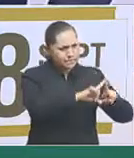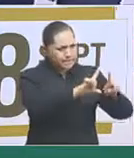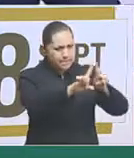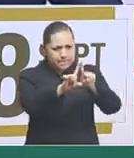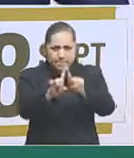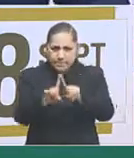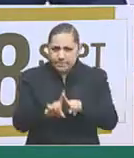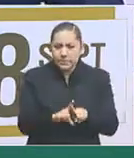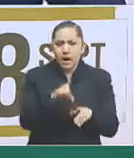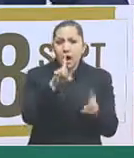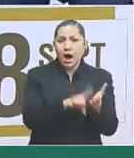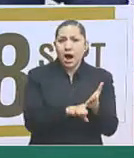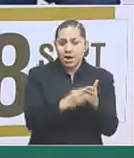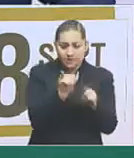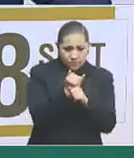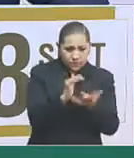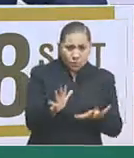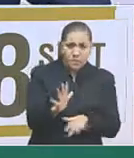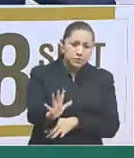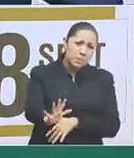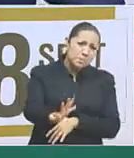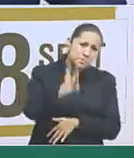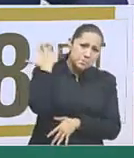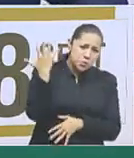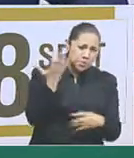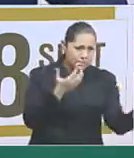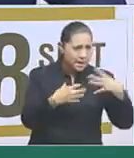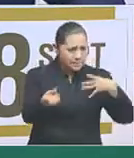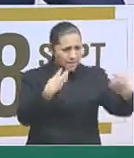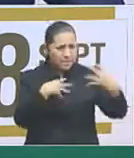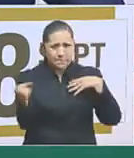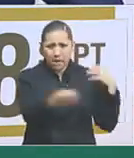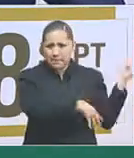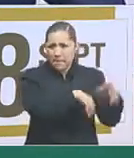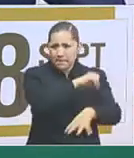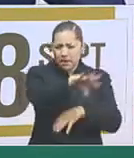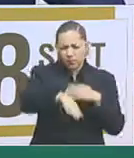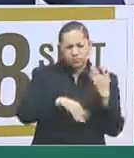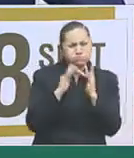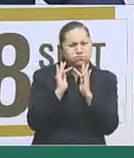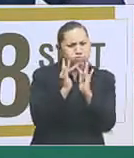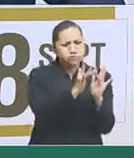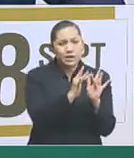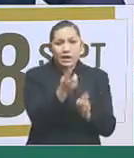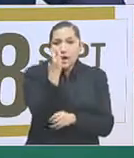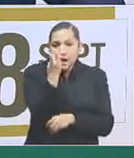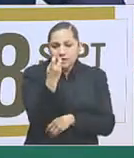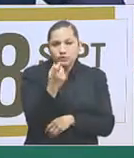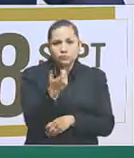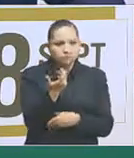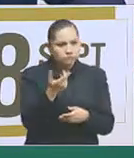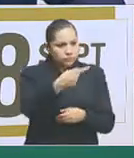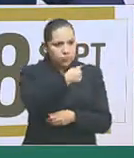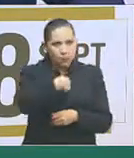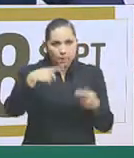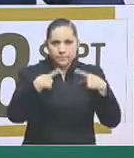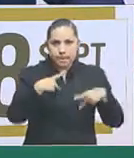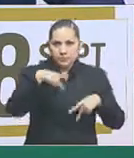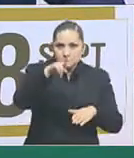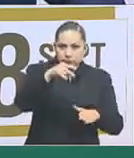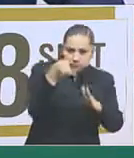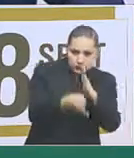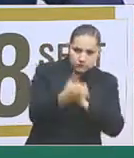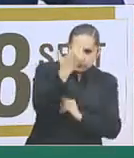de la información compartida en redes sociales es una avalancha de la que poco entendemos o sabemos